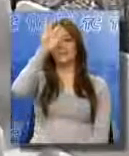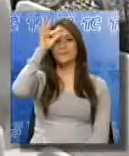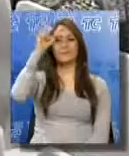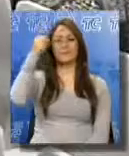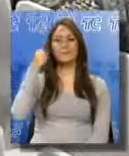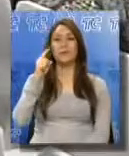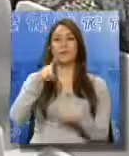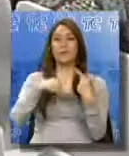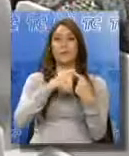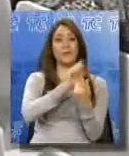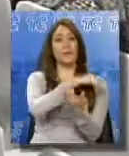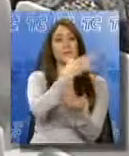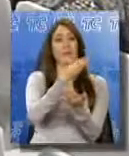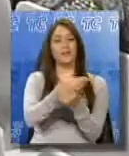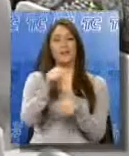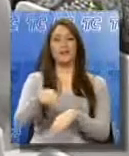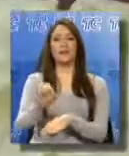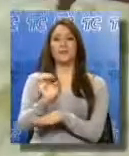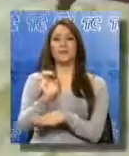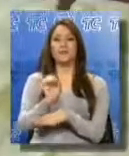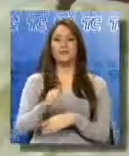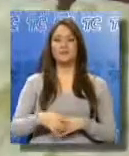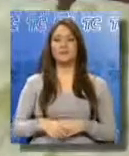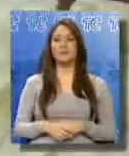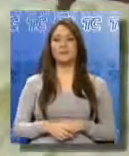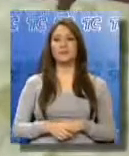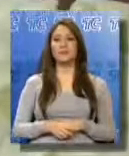desde su llegada a nuestro país.